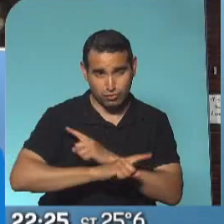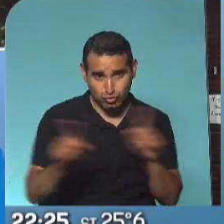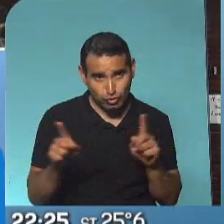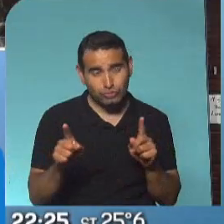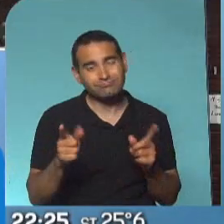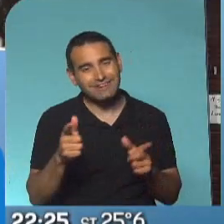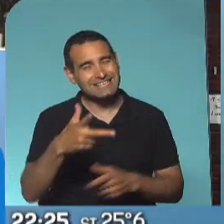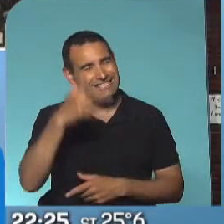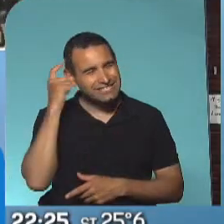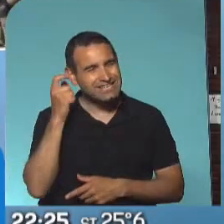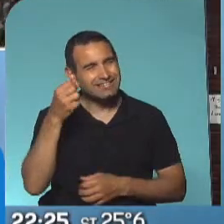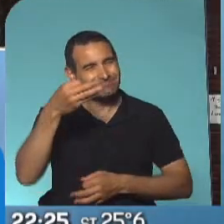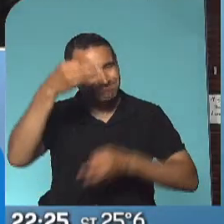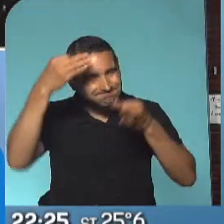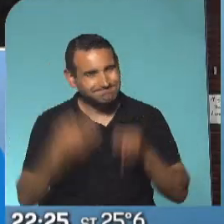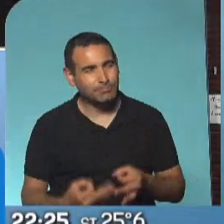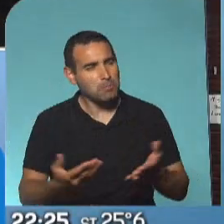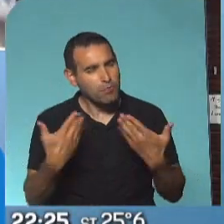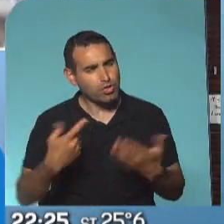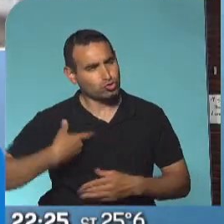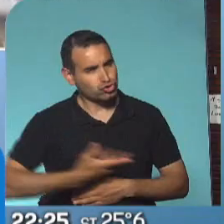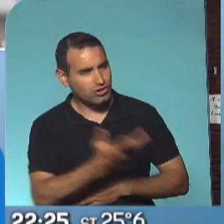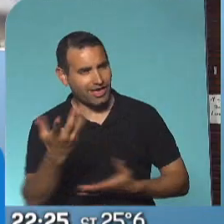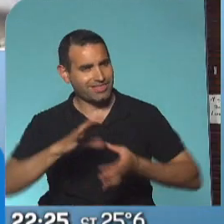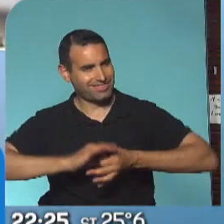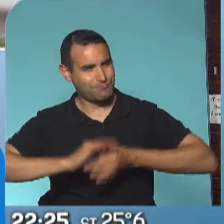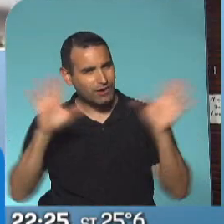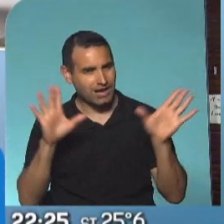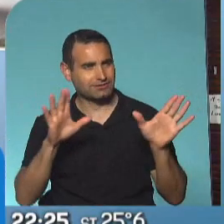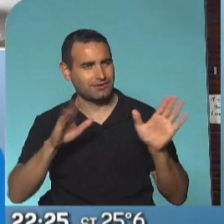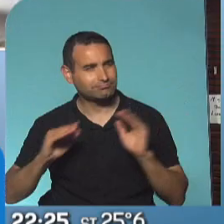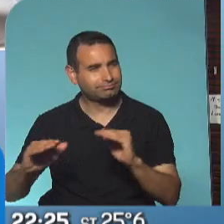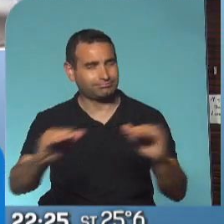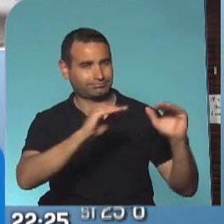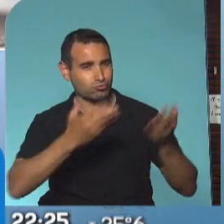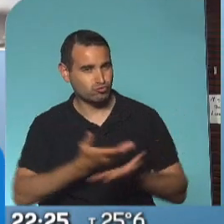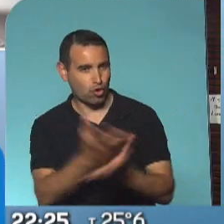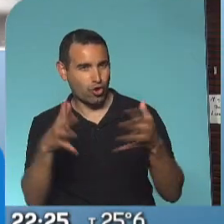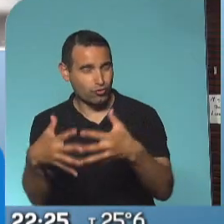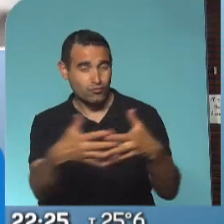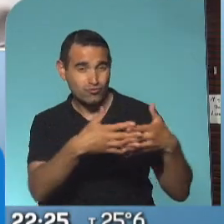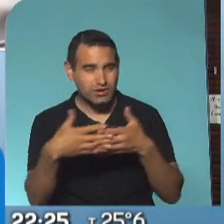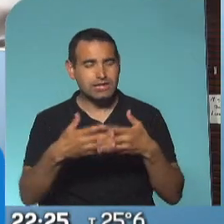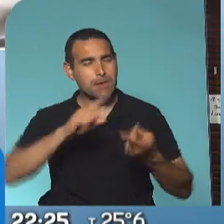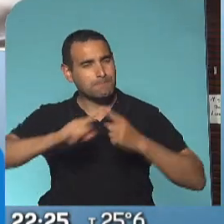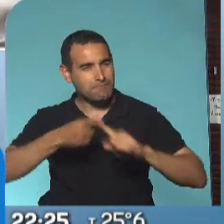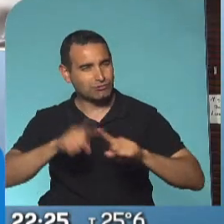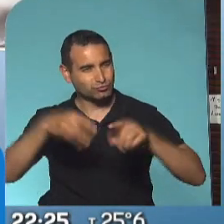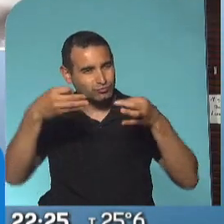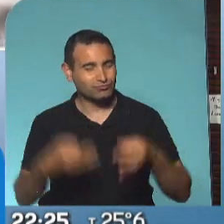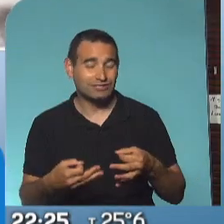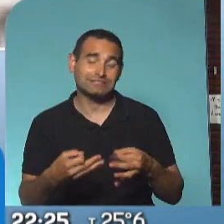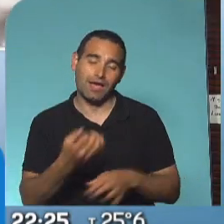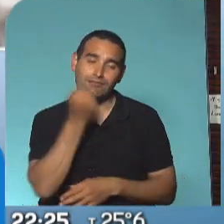que Chile verdaderamente pueda construir una sociedad democrática, plural y refundar pactos de élites,